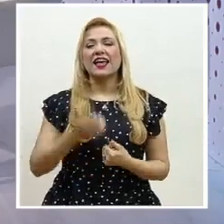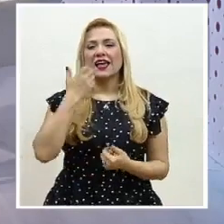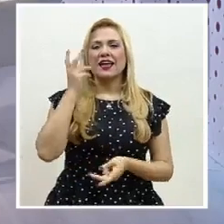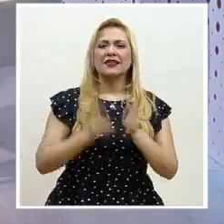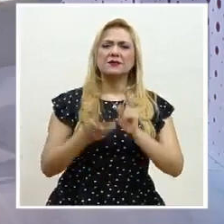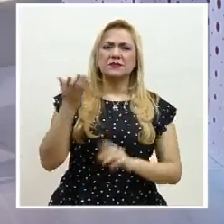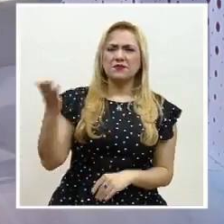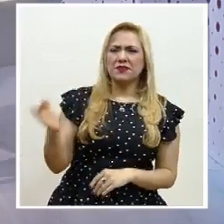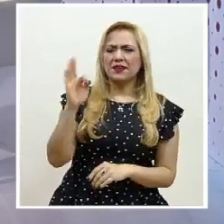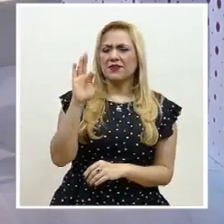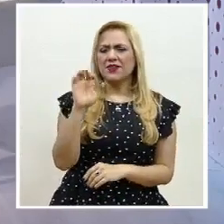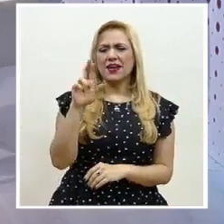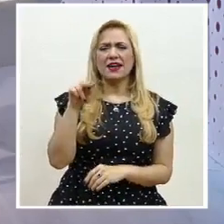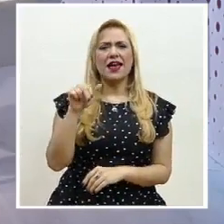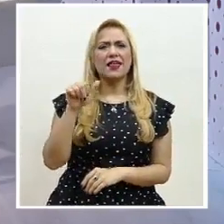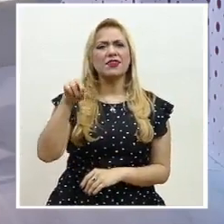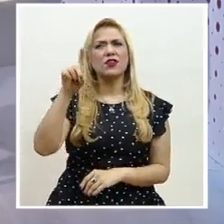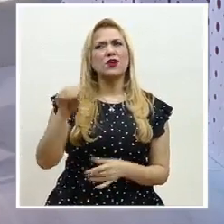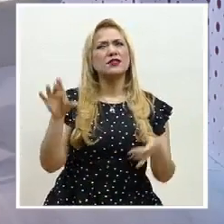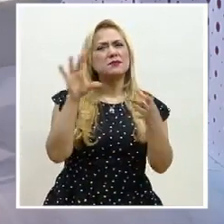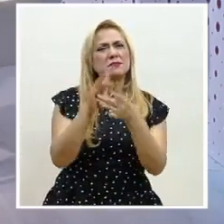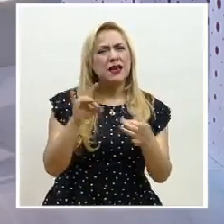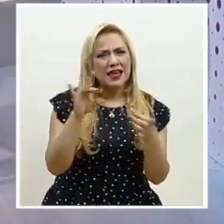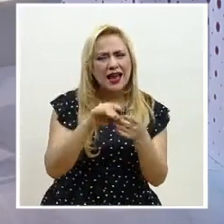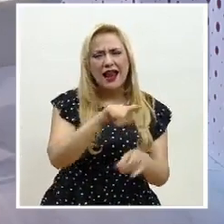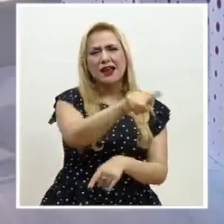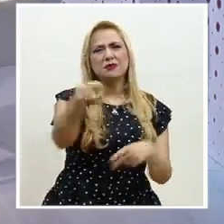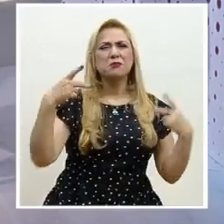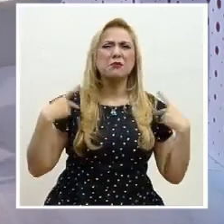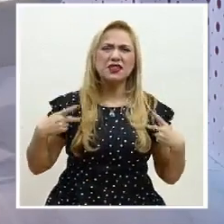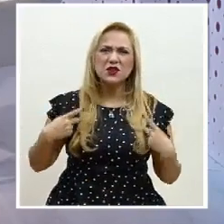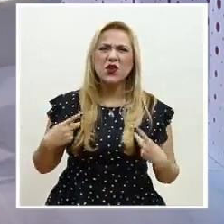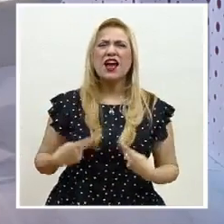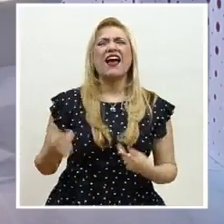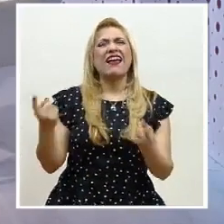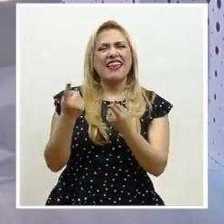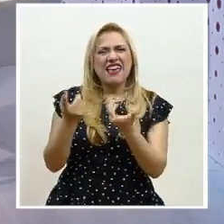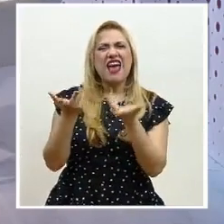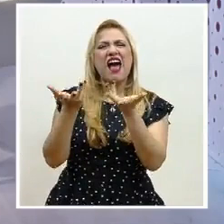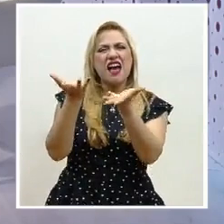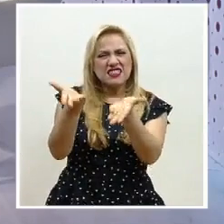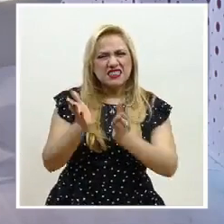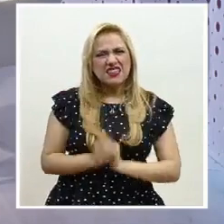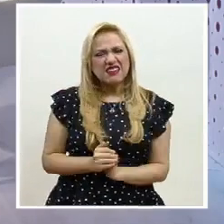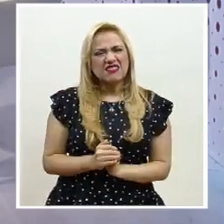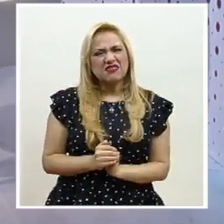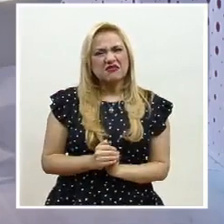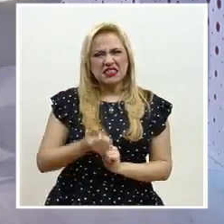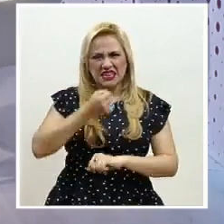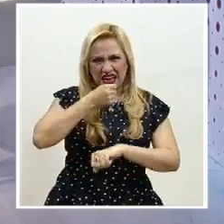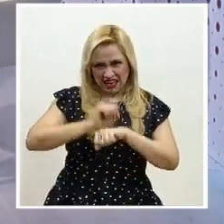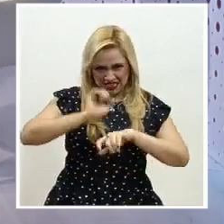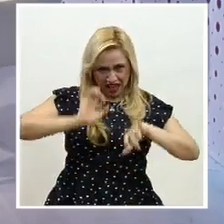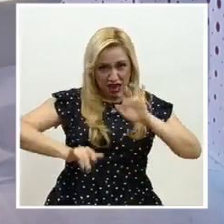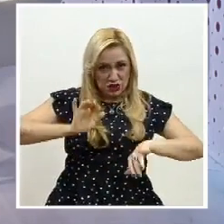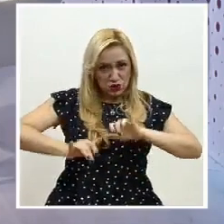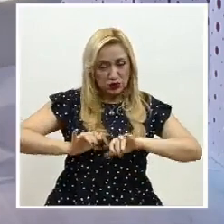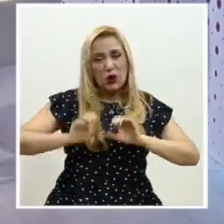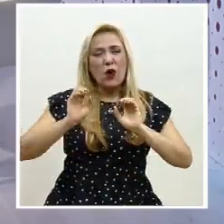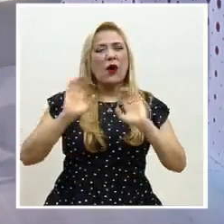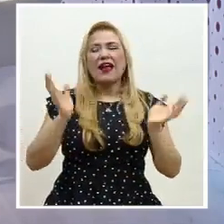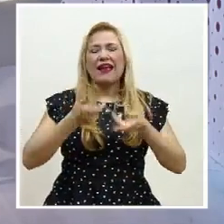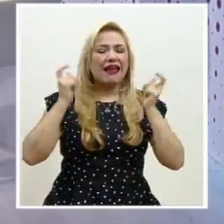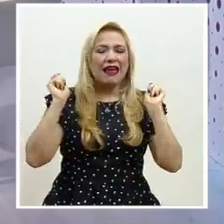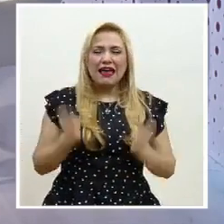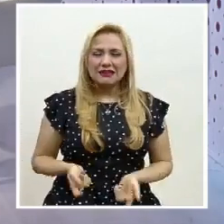contigo, Fernando, y pues nos dieras una introducción al auditorio. ¿Qué hacemos? ¿Qué hacen? ¿Qué hacen las secretarias y los secretarios de Estudio y Cuenta en la Suprema Corte de